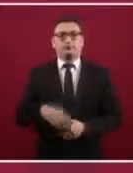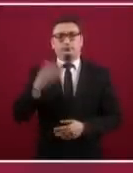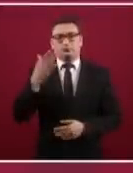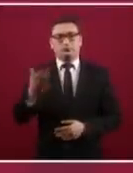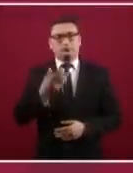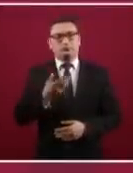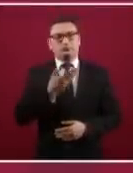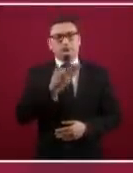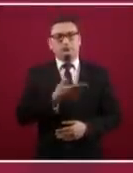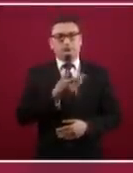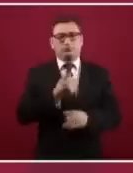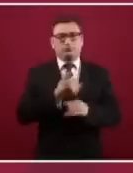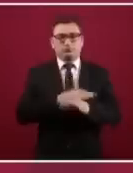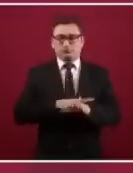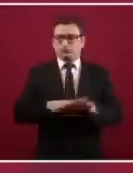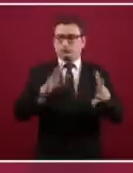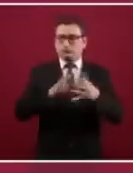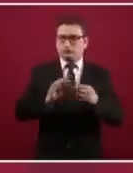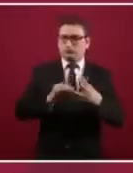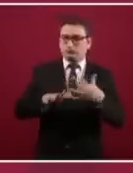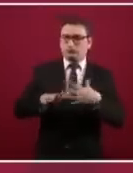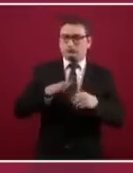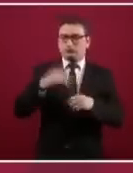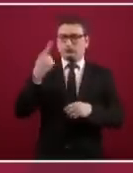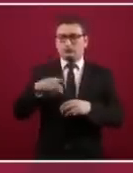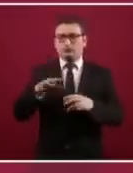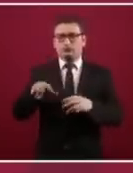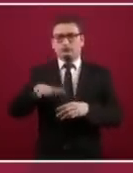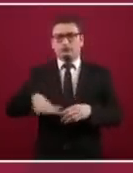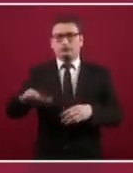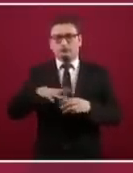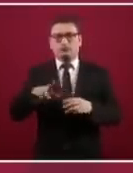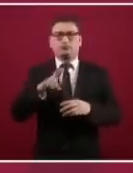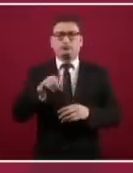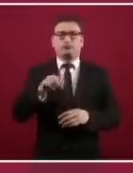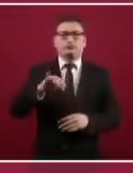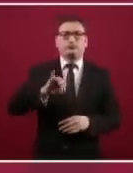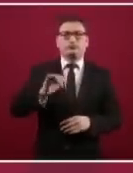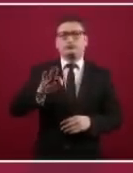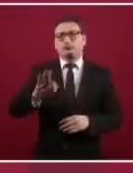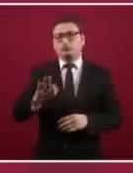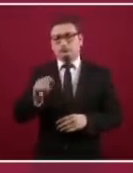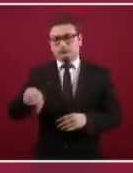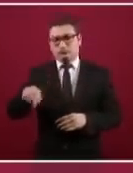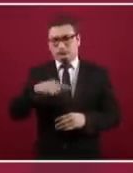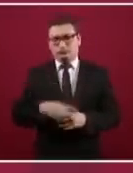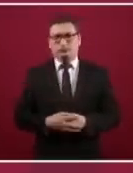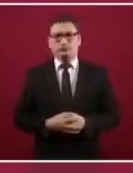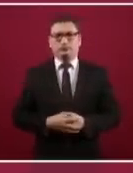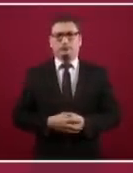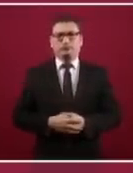solicitud de información a la Unidad de Inteligencia Financiera